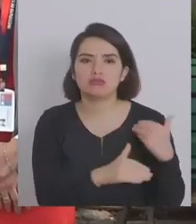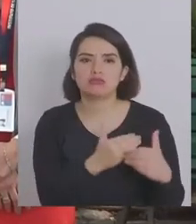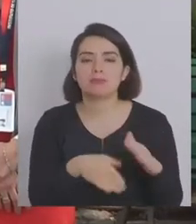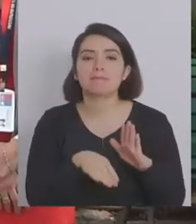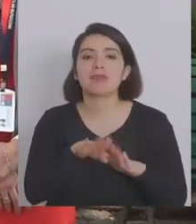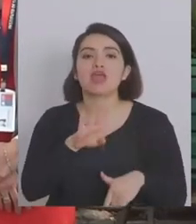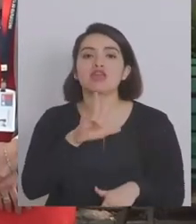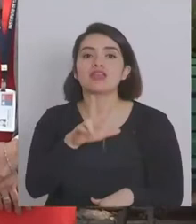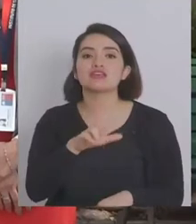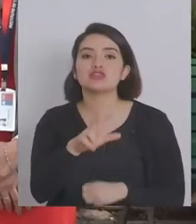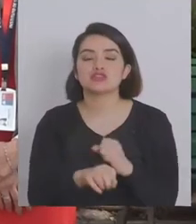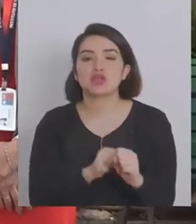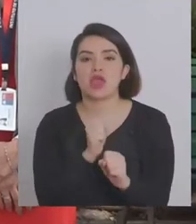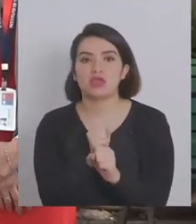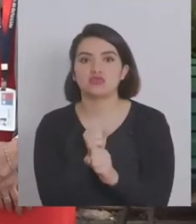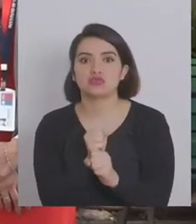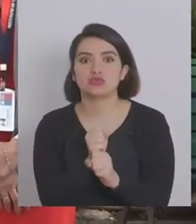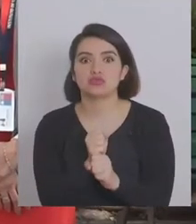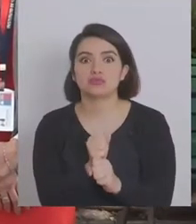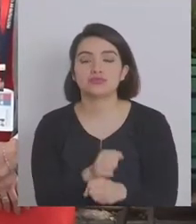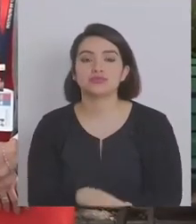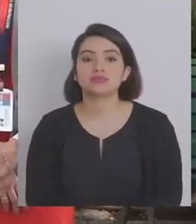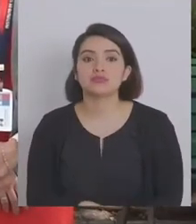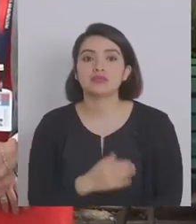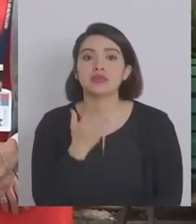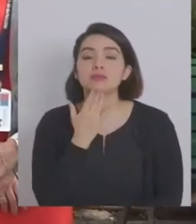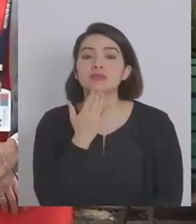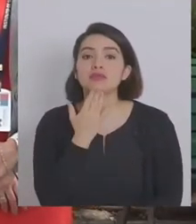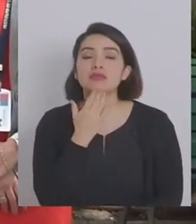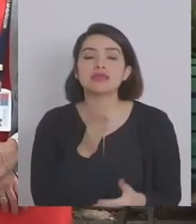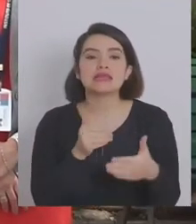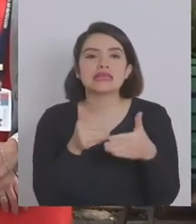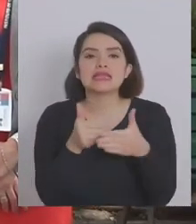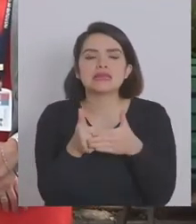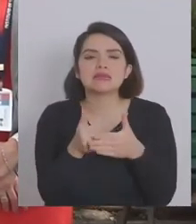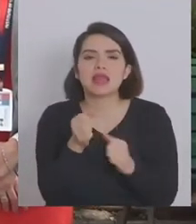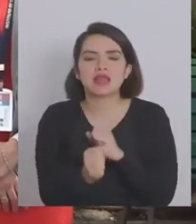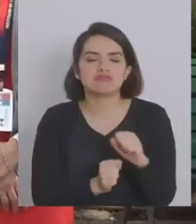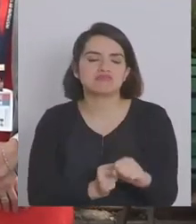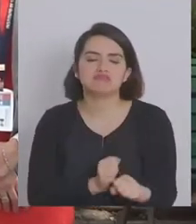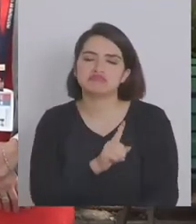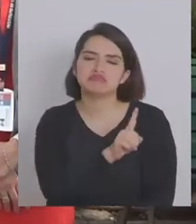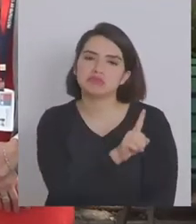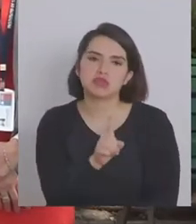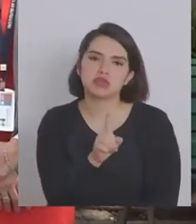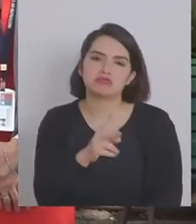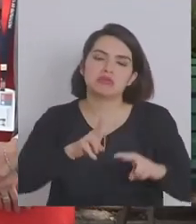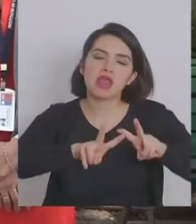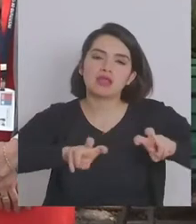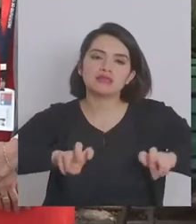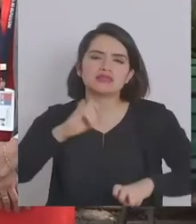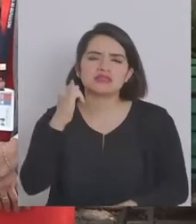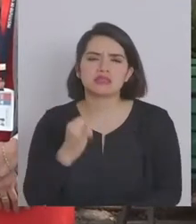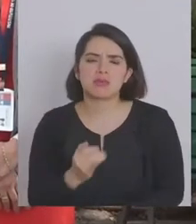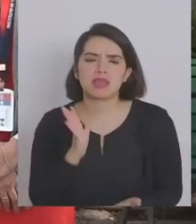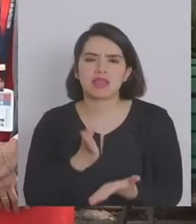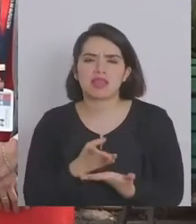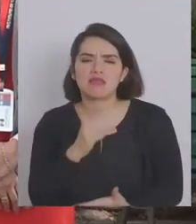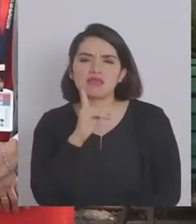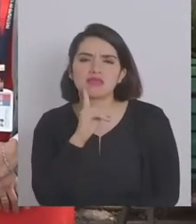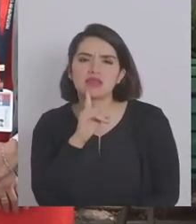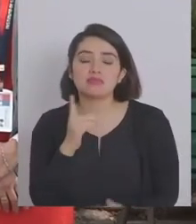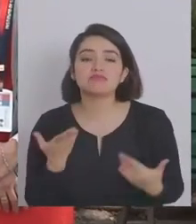18 años. Tampoco en la resolución de autorización le vamos a colocar límite de edad, sin perjuicio de todos los análisis que siempre hay que estar teniendo con respecto